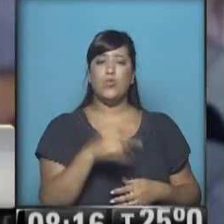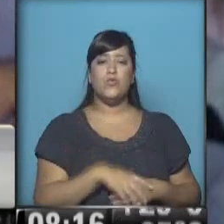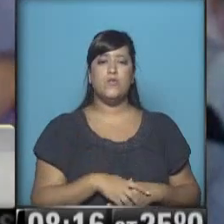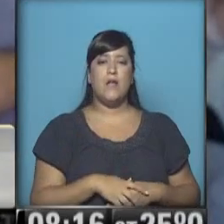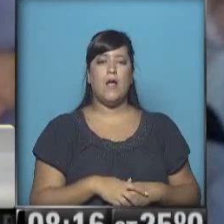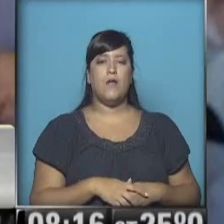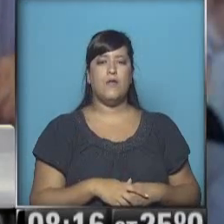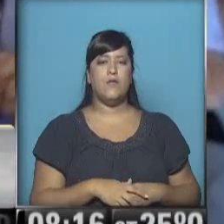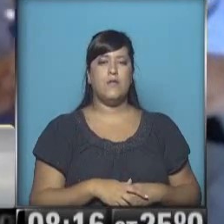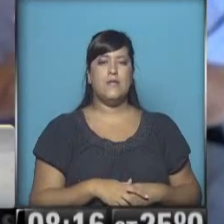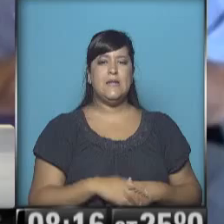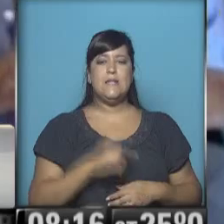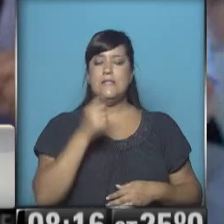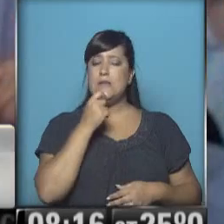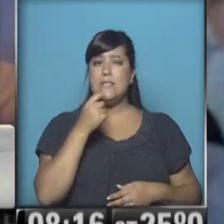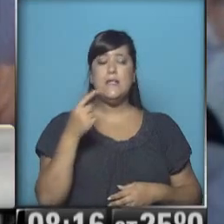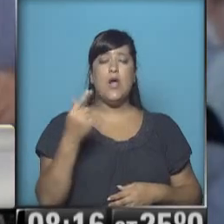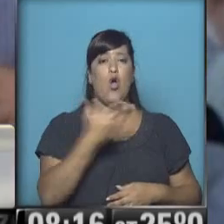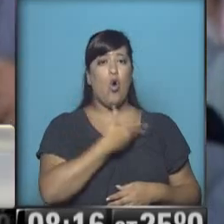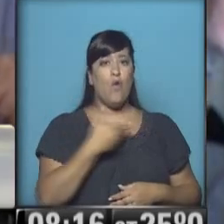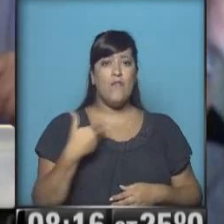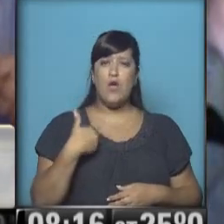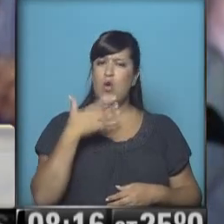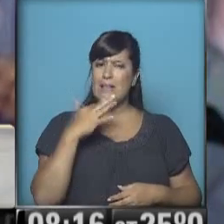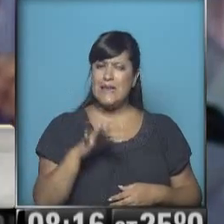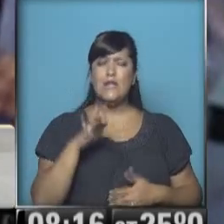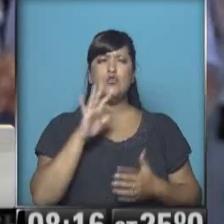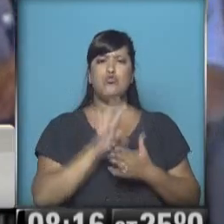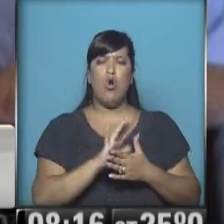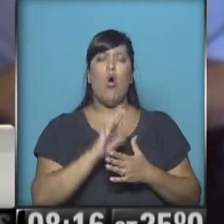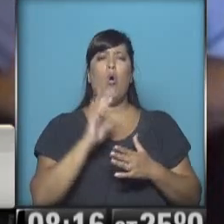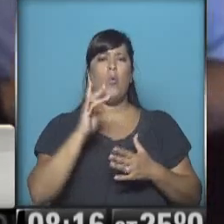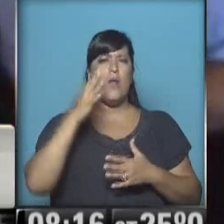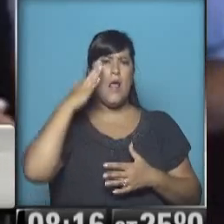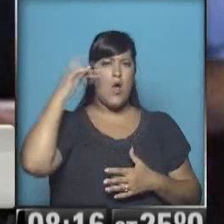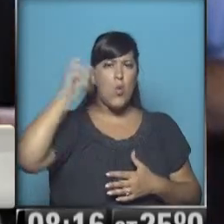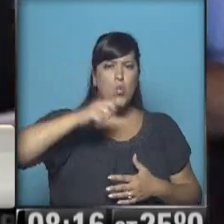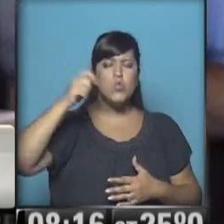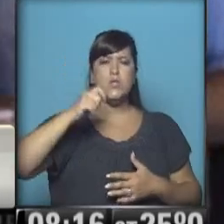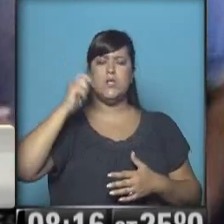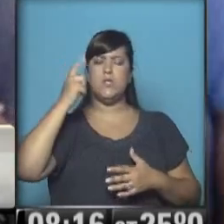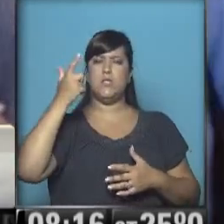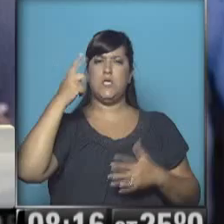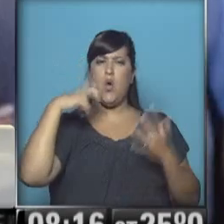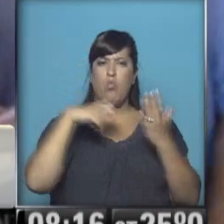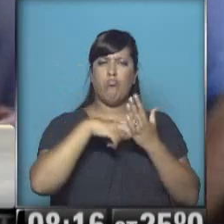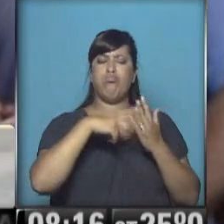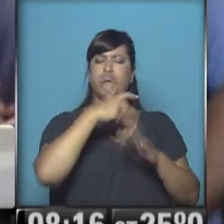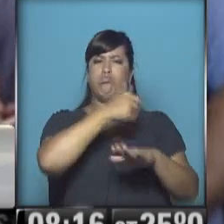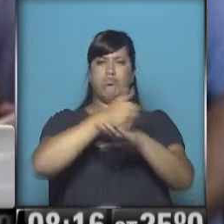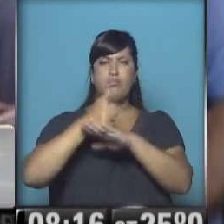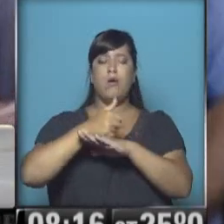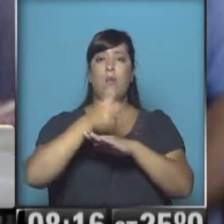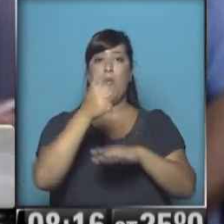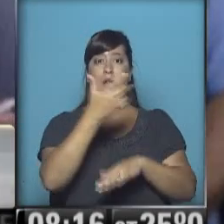que si están entendiendo que la permanente presencia de magistrados haciendo declaraciones acerca de la marcha después del